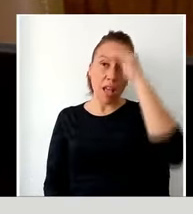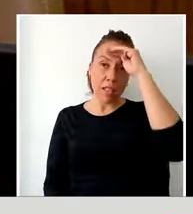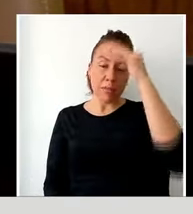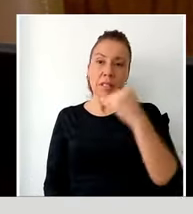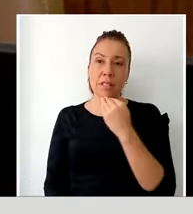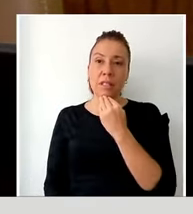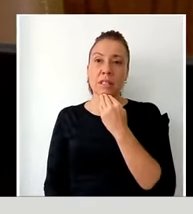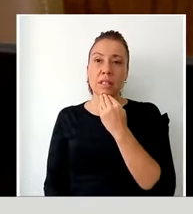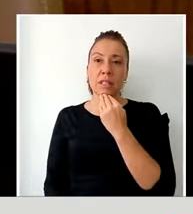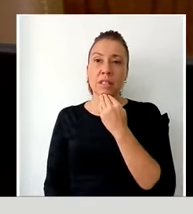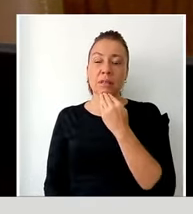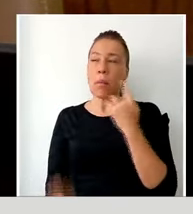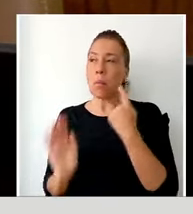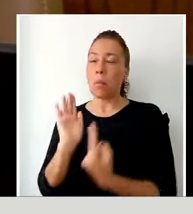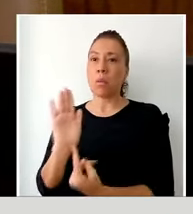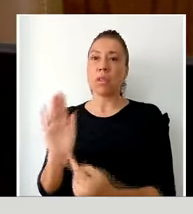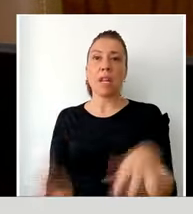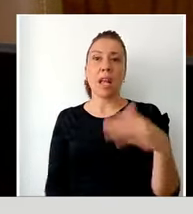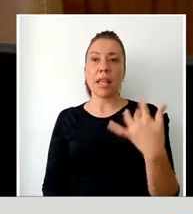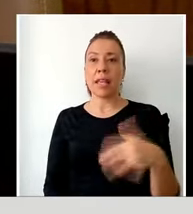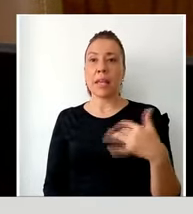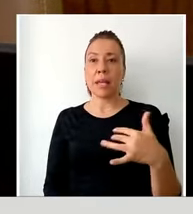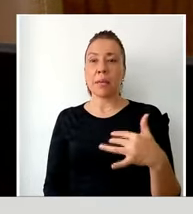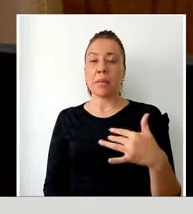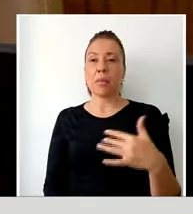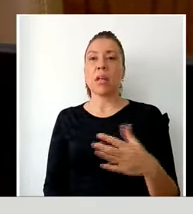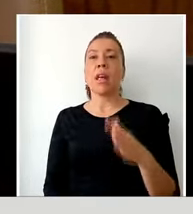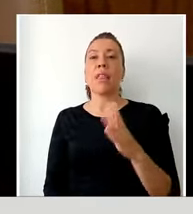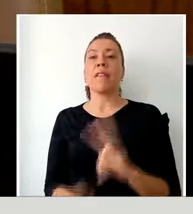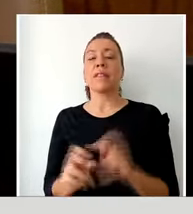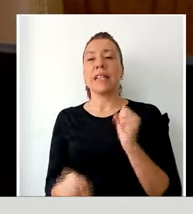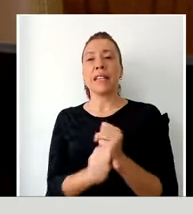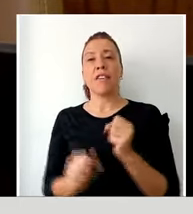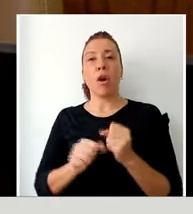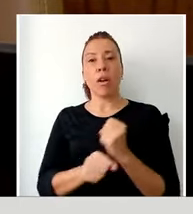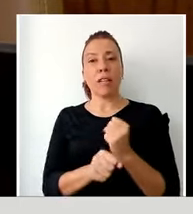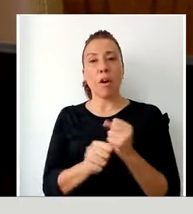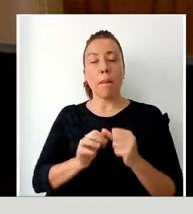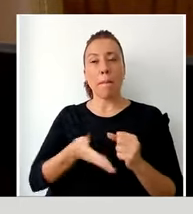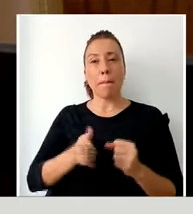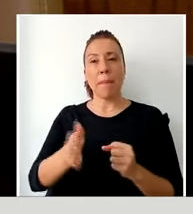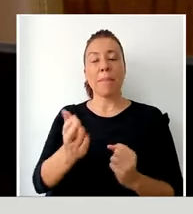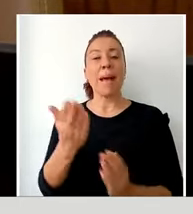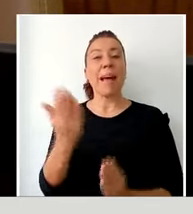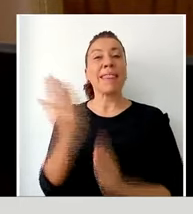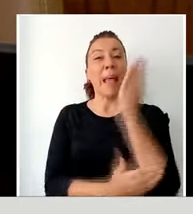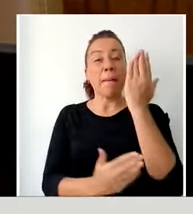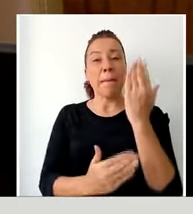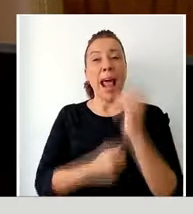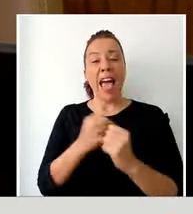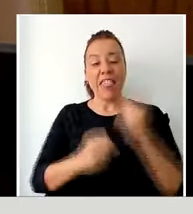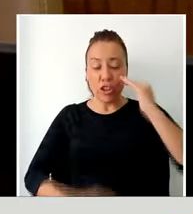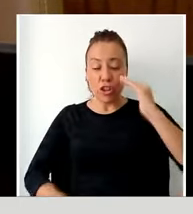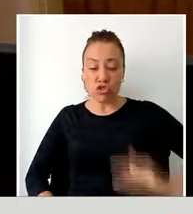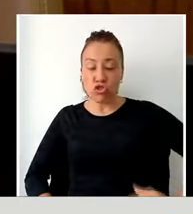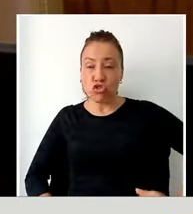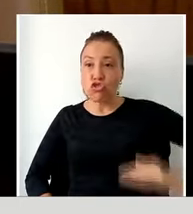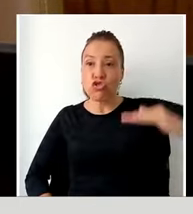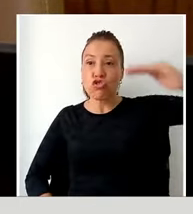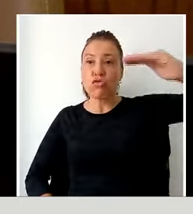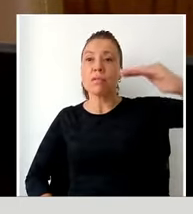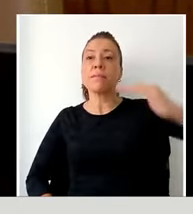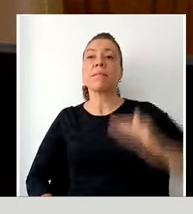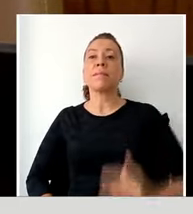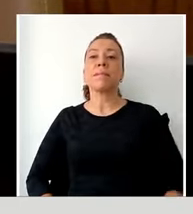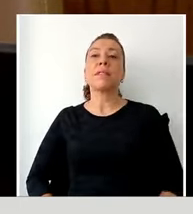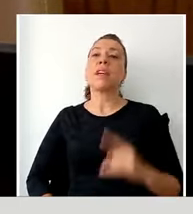demuestra la importancia de Establecer un trabajo permanente desde edades tempranas algo que se hace más complejo en nuestro país